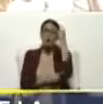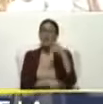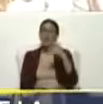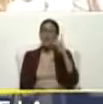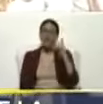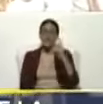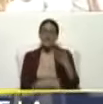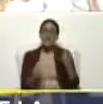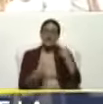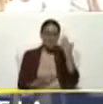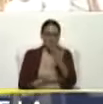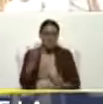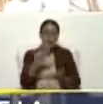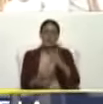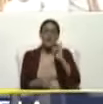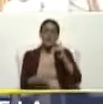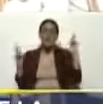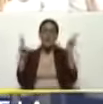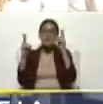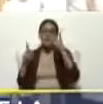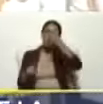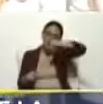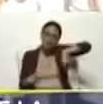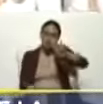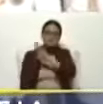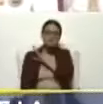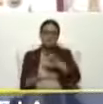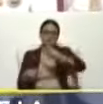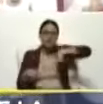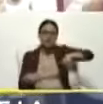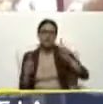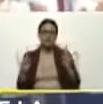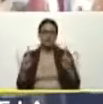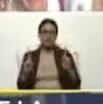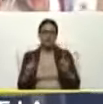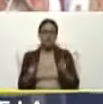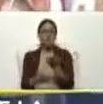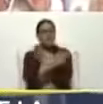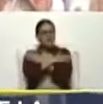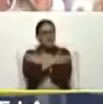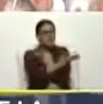y la victoria nos pertenece. Felicitaciones, pueblo en arma.